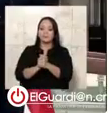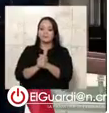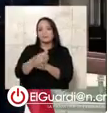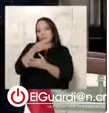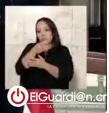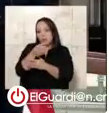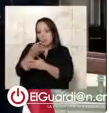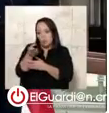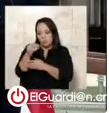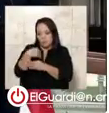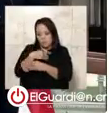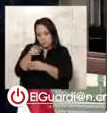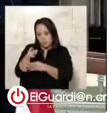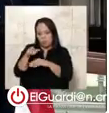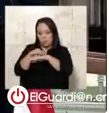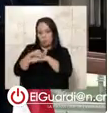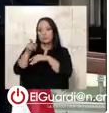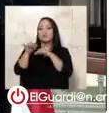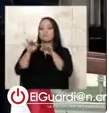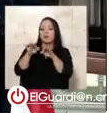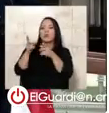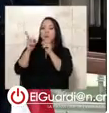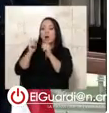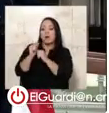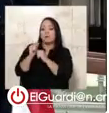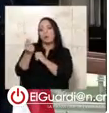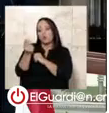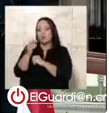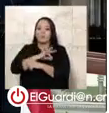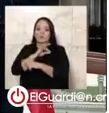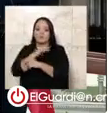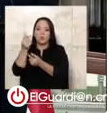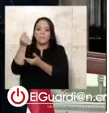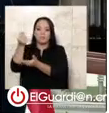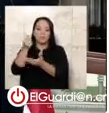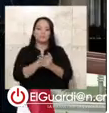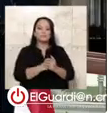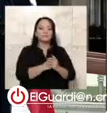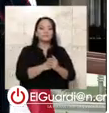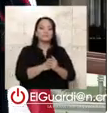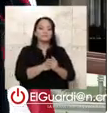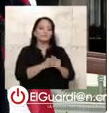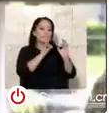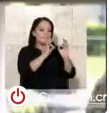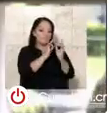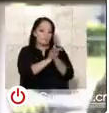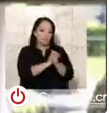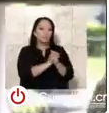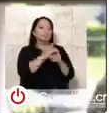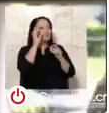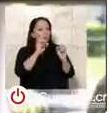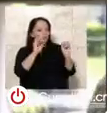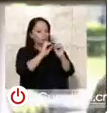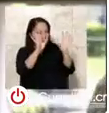don señor ministro, cuáles son el costo-beneficio de esa inversión. A ver, yo creo que aquí hay que